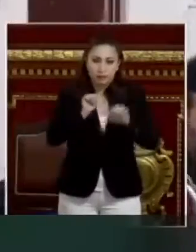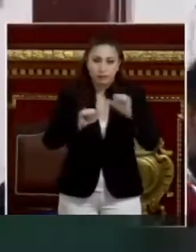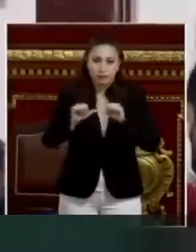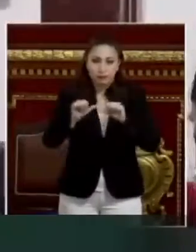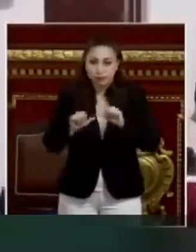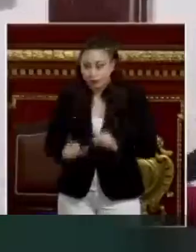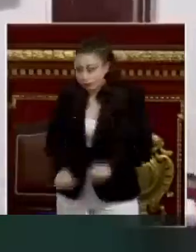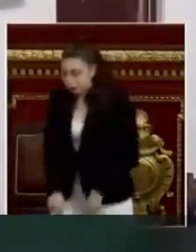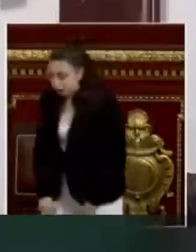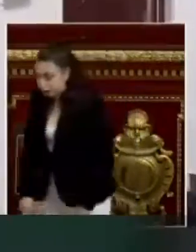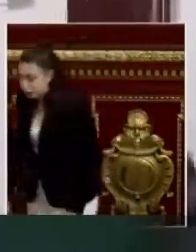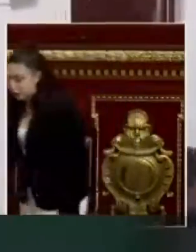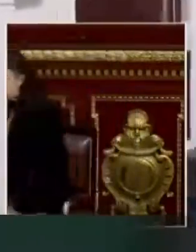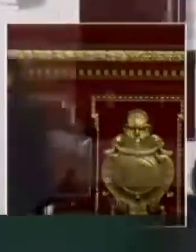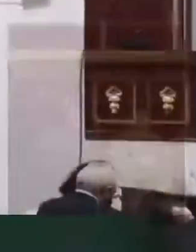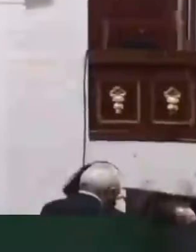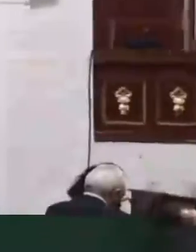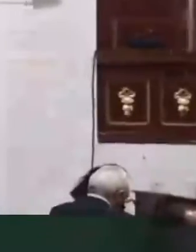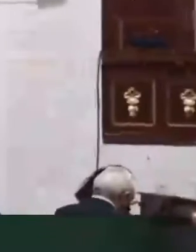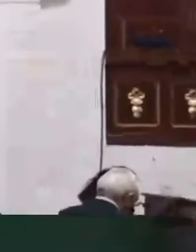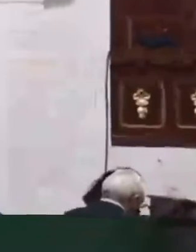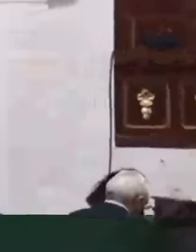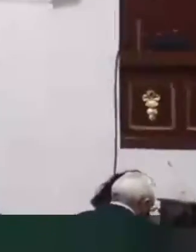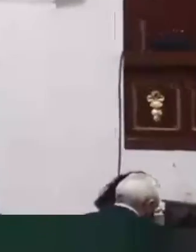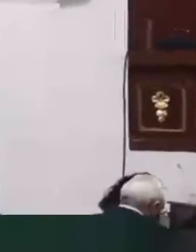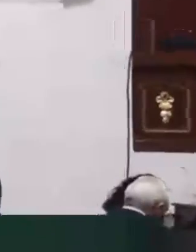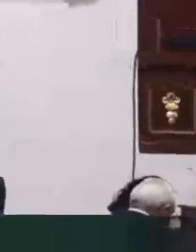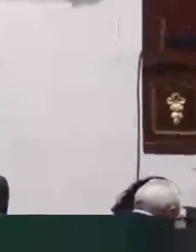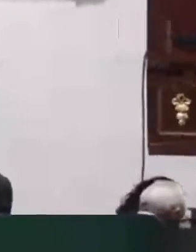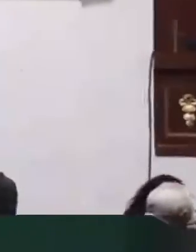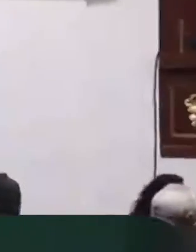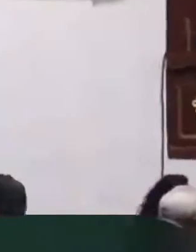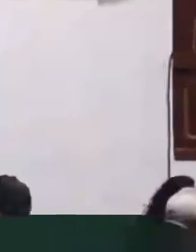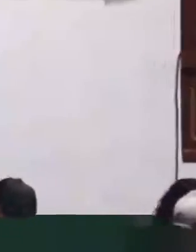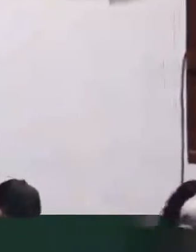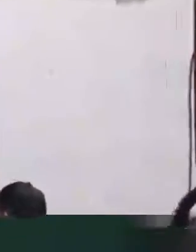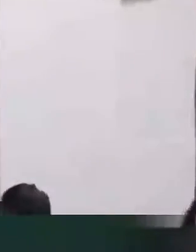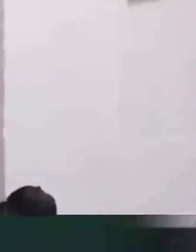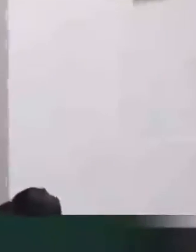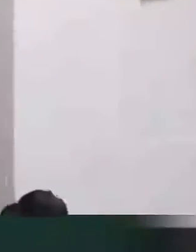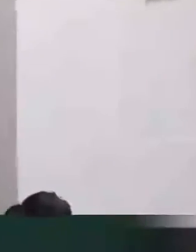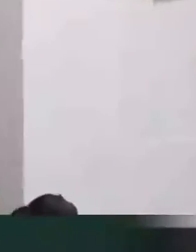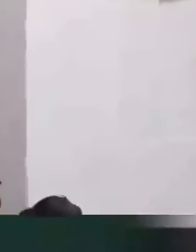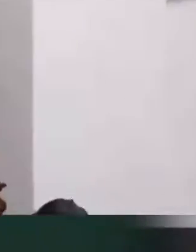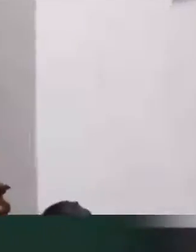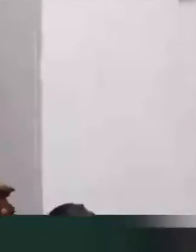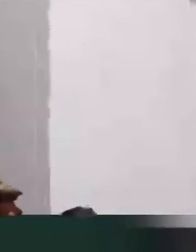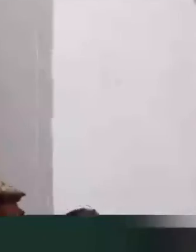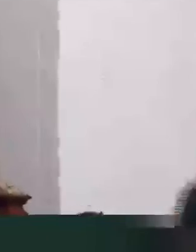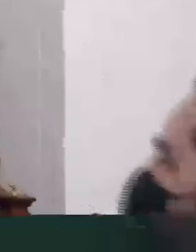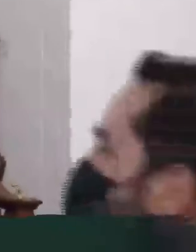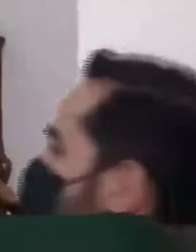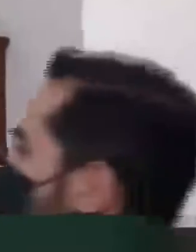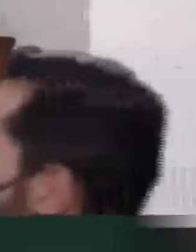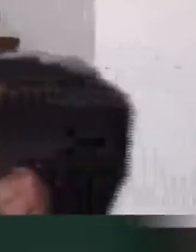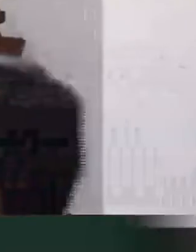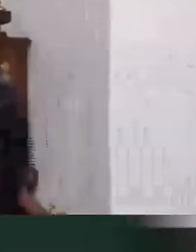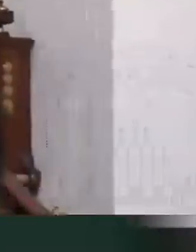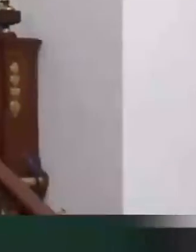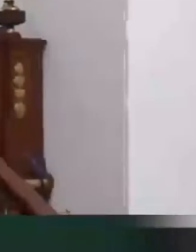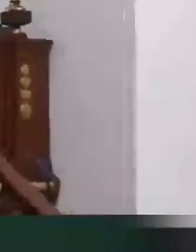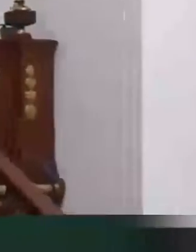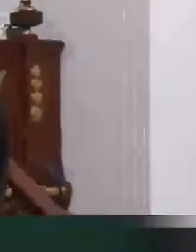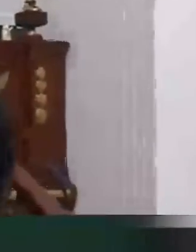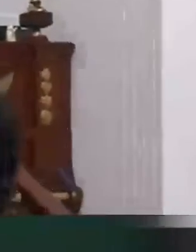México. Esto tras señalar que cada 24 horas mueren 141 mexicanos debido a males asociados con el tabaquismo. González dijo,